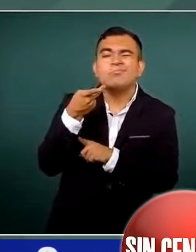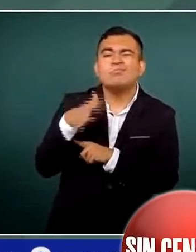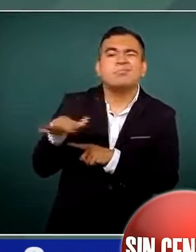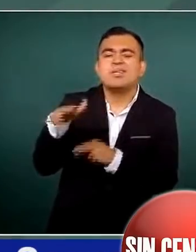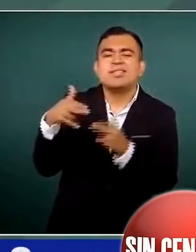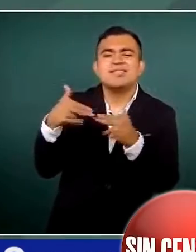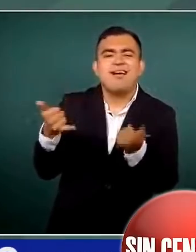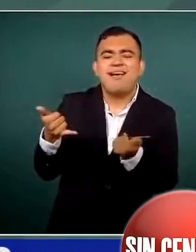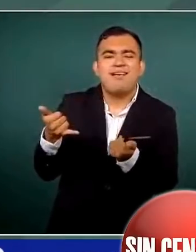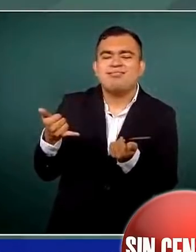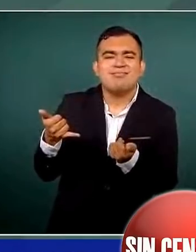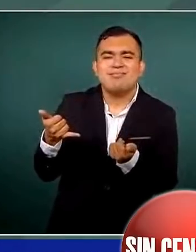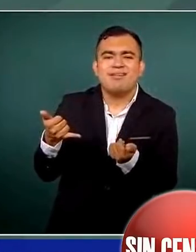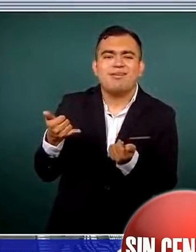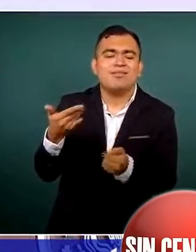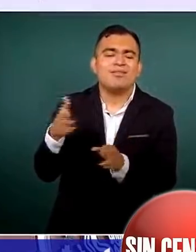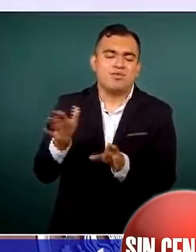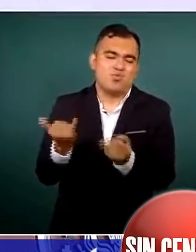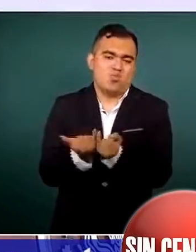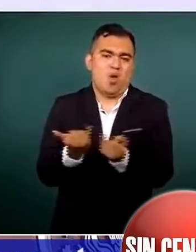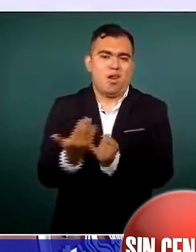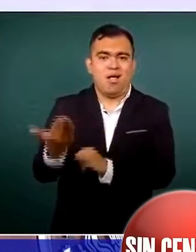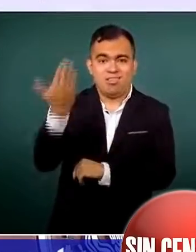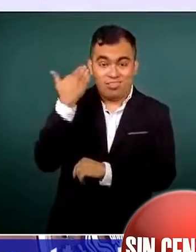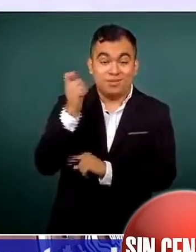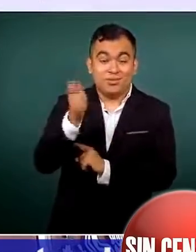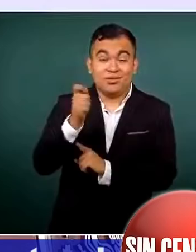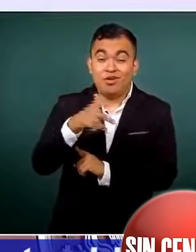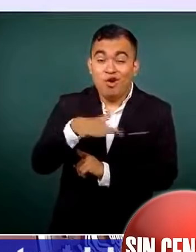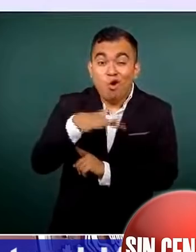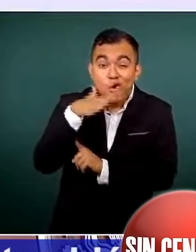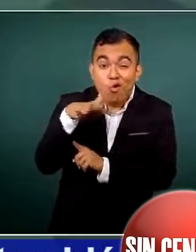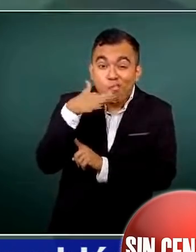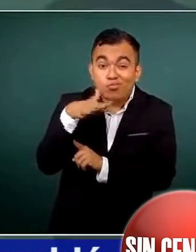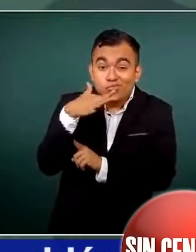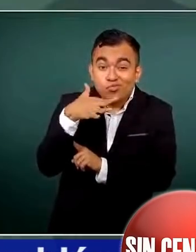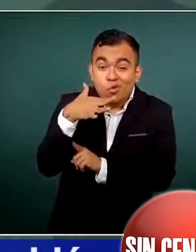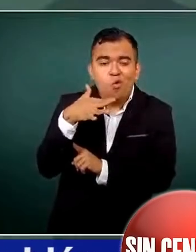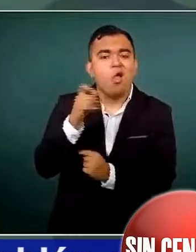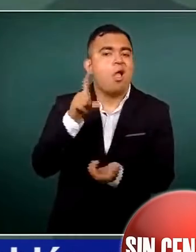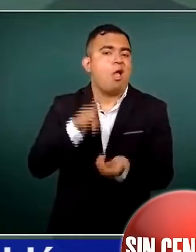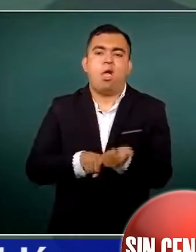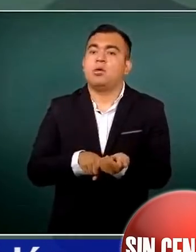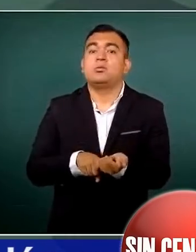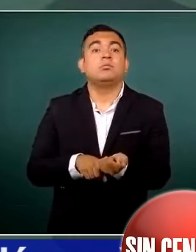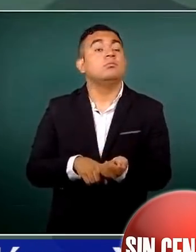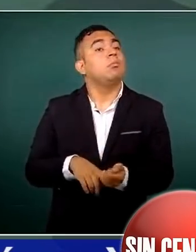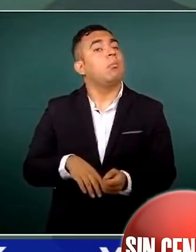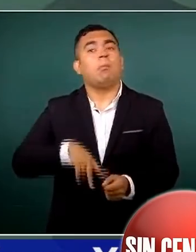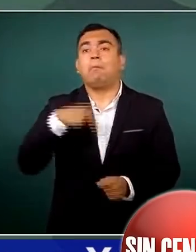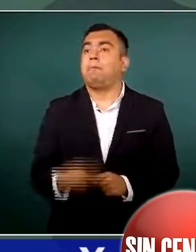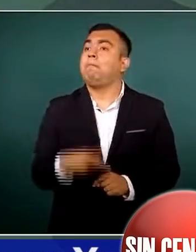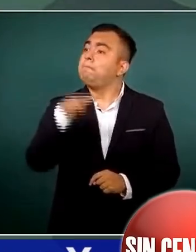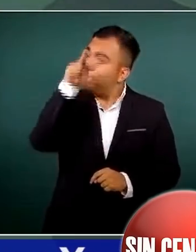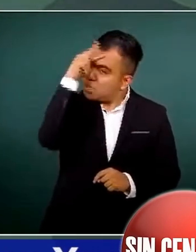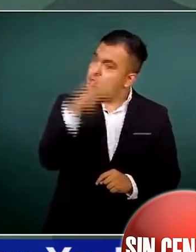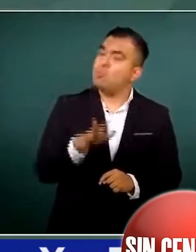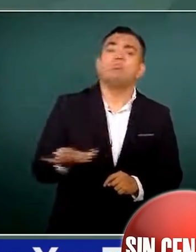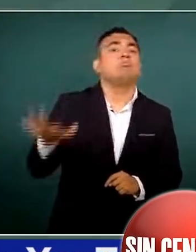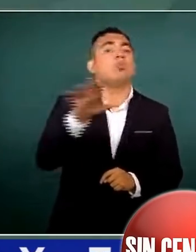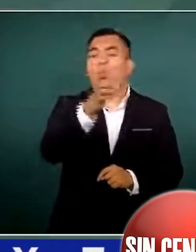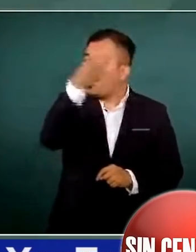como sucedió, que la corrupción era parte de la cultura del pueblo de México,